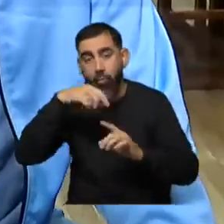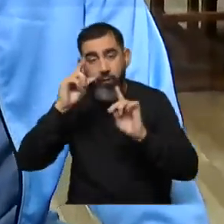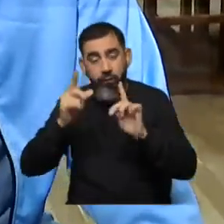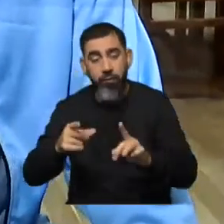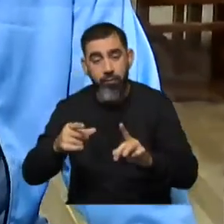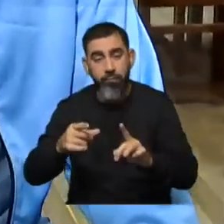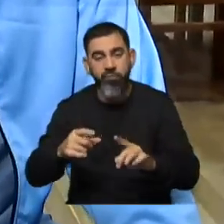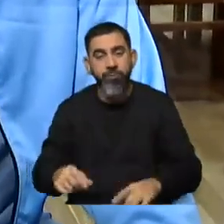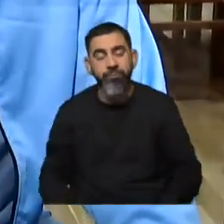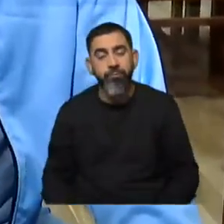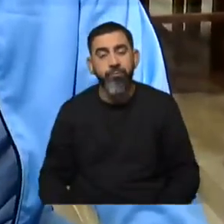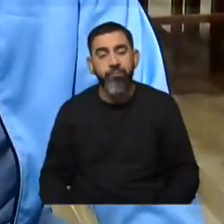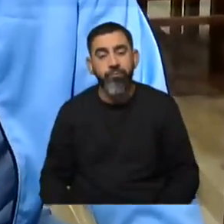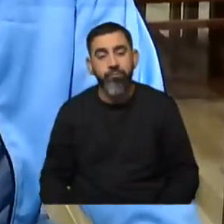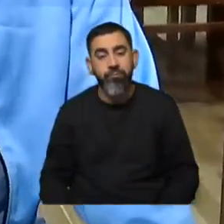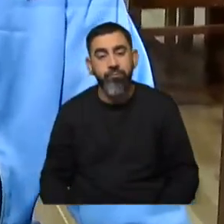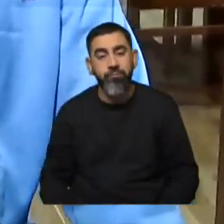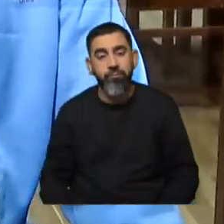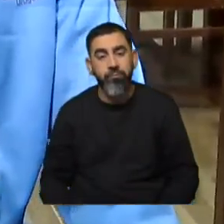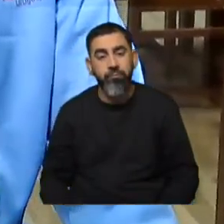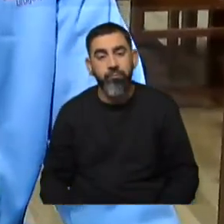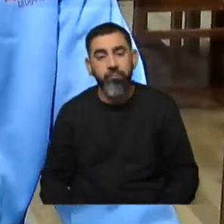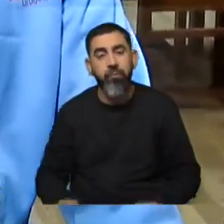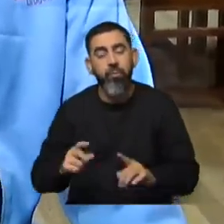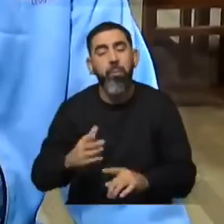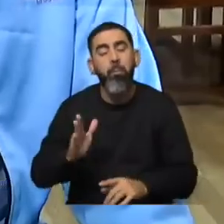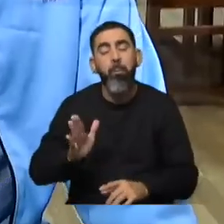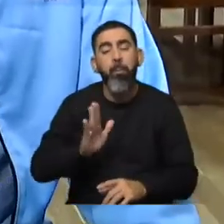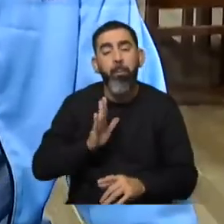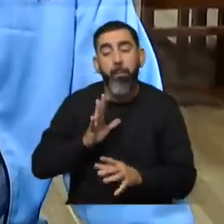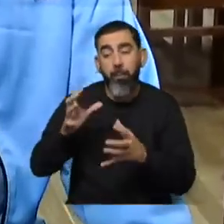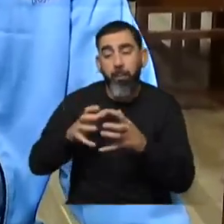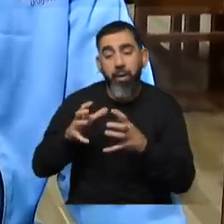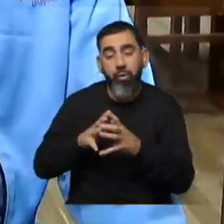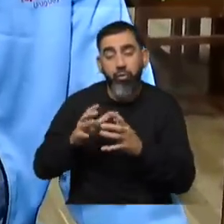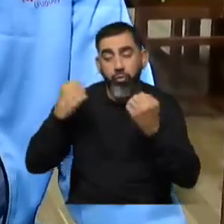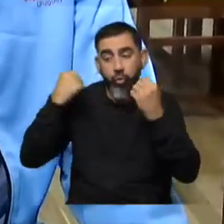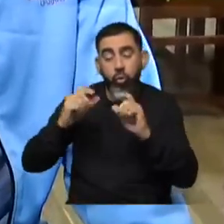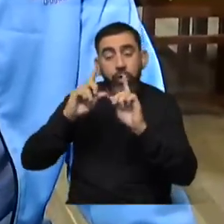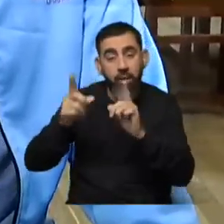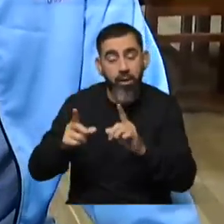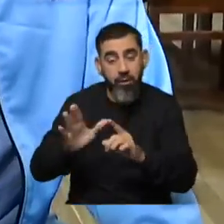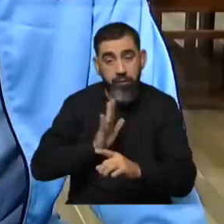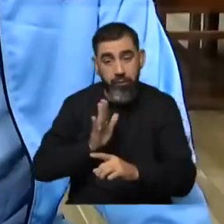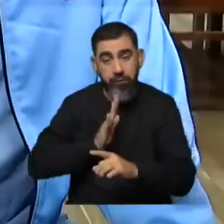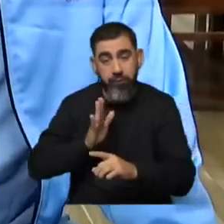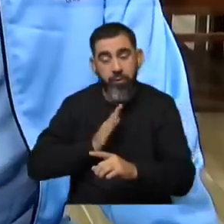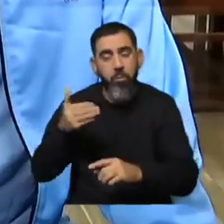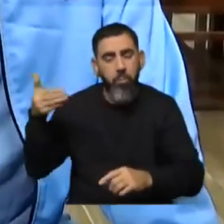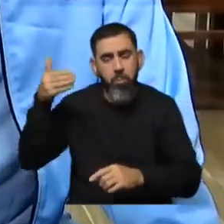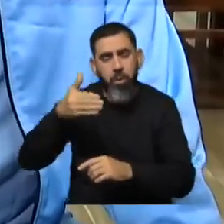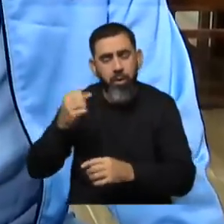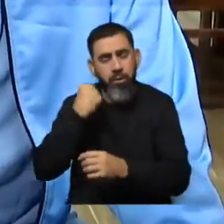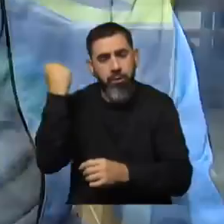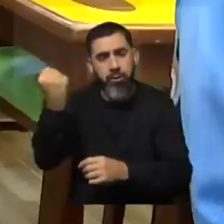sobre todo en las en la disciplinas individuales también se mucha este participación